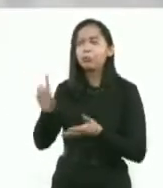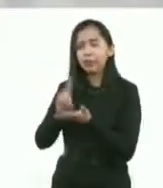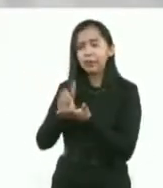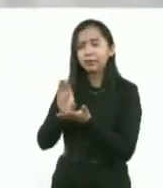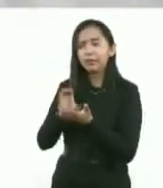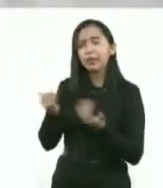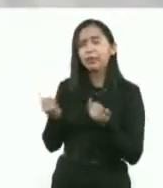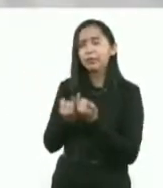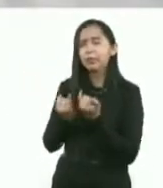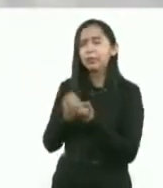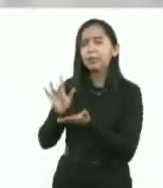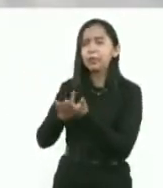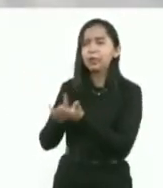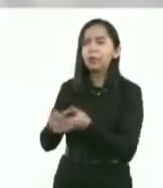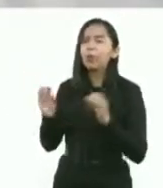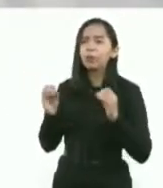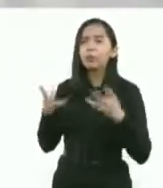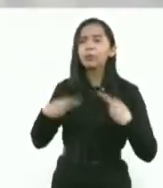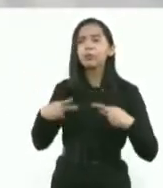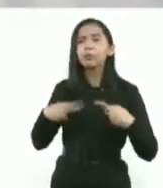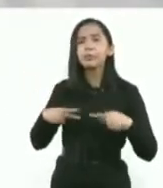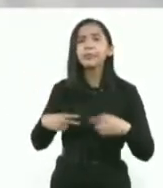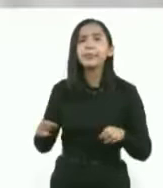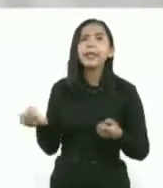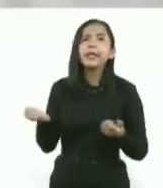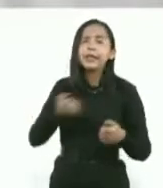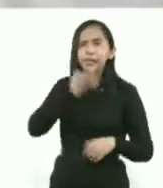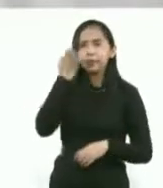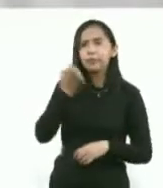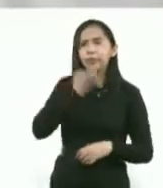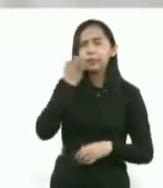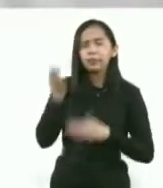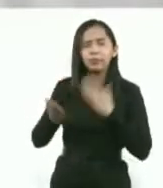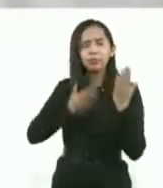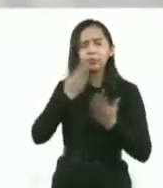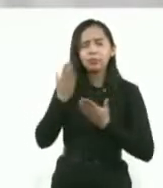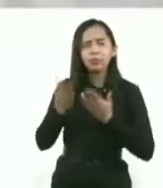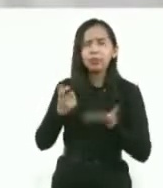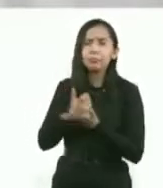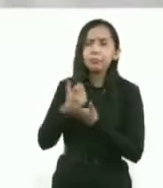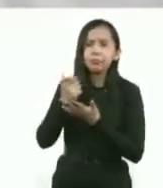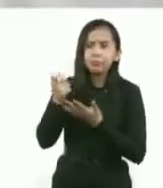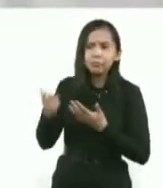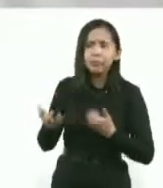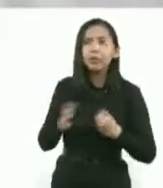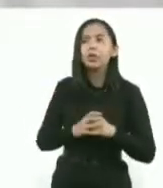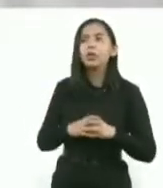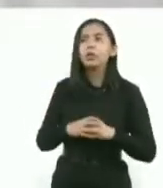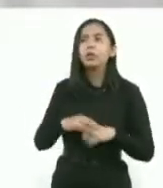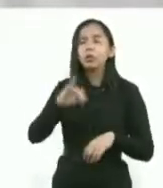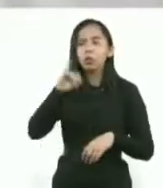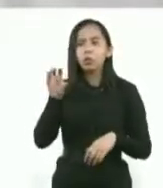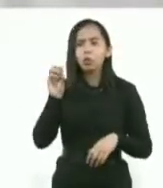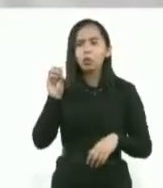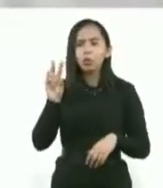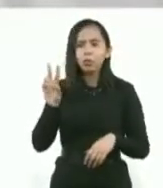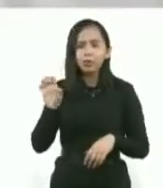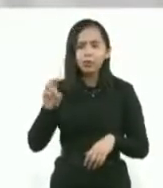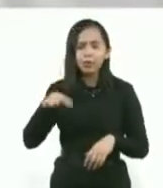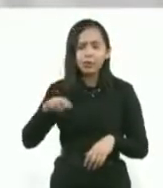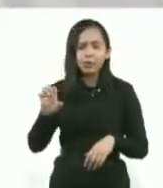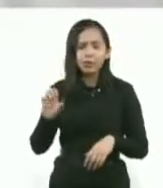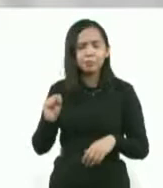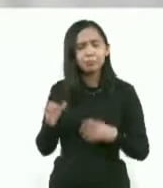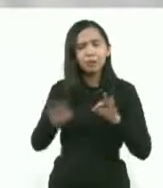jóvenes de preparatoria, las becas Benito Juárez para estudiantes pobres, jóvenes construyendo el futuro.